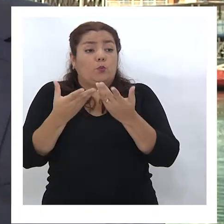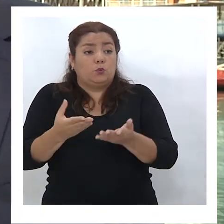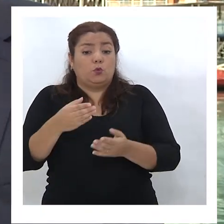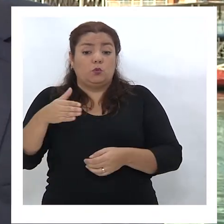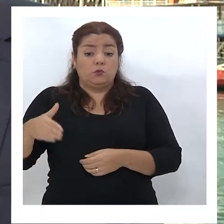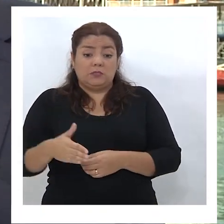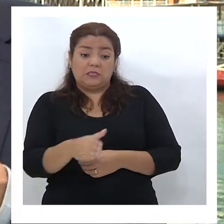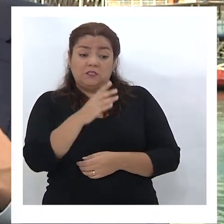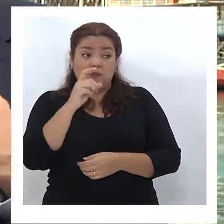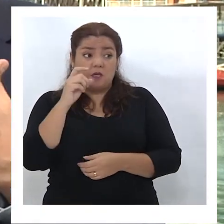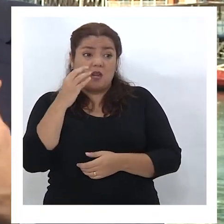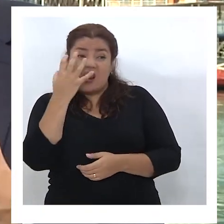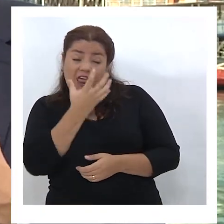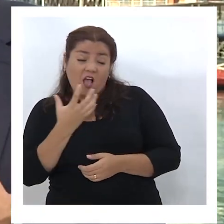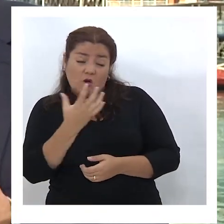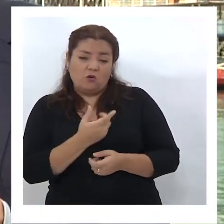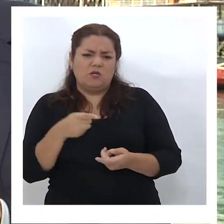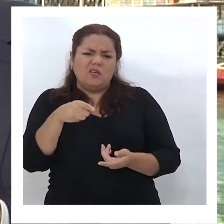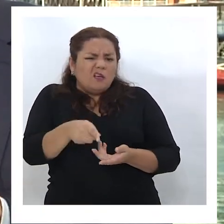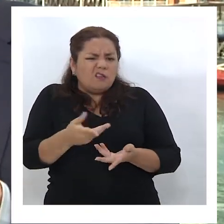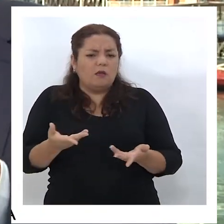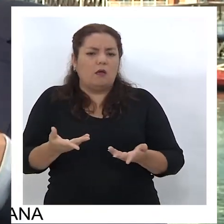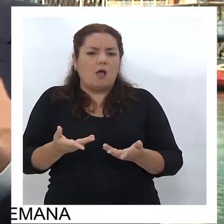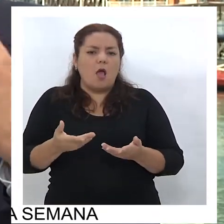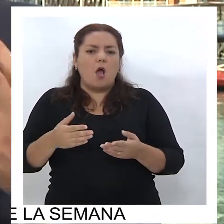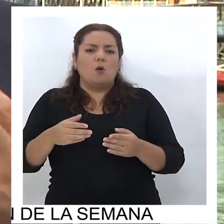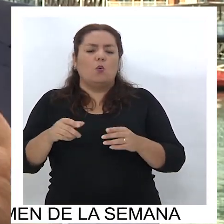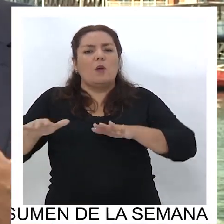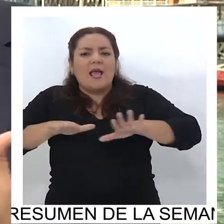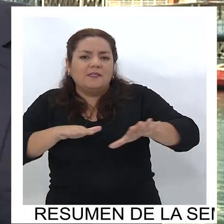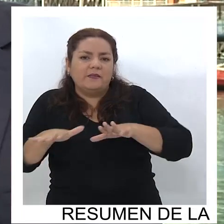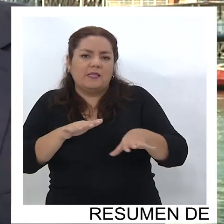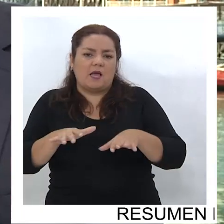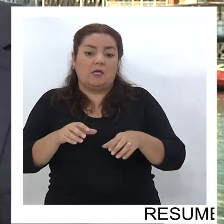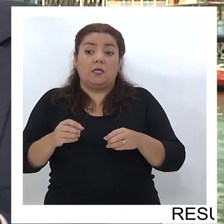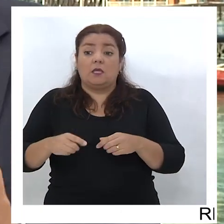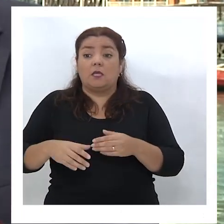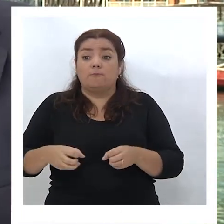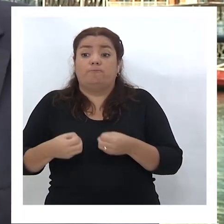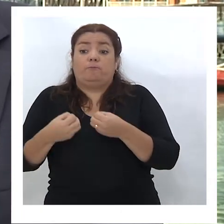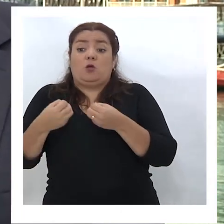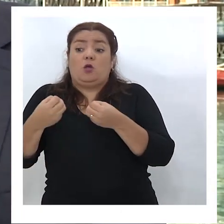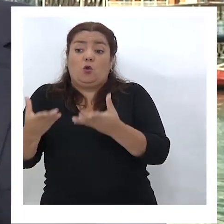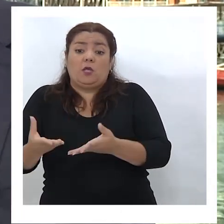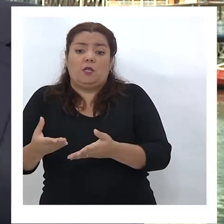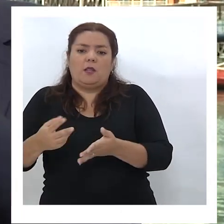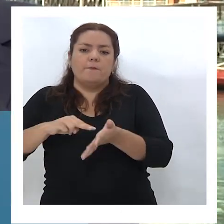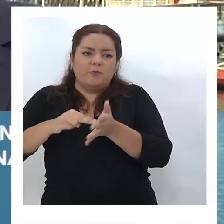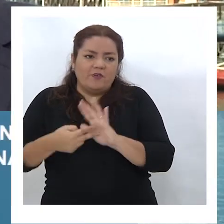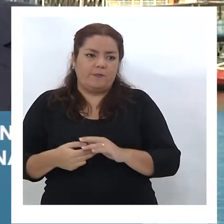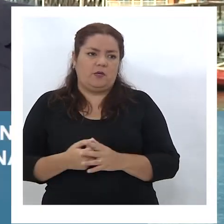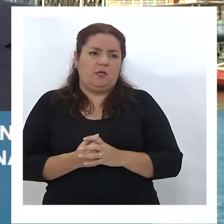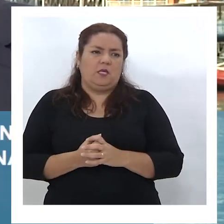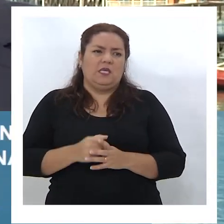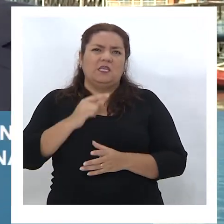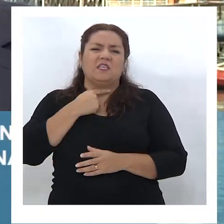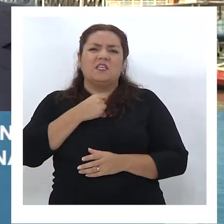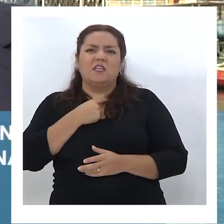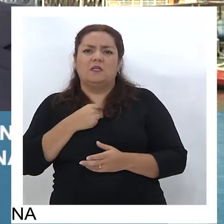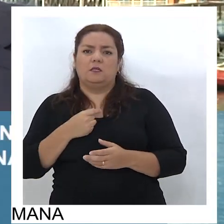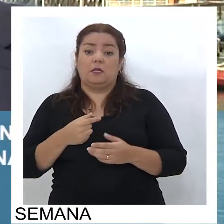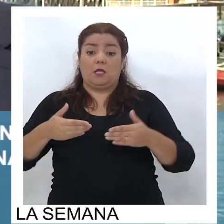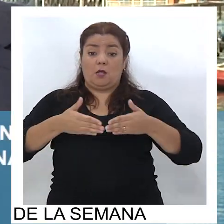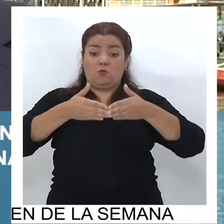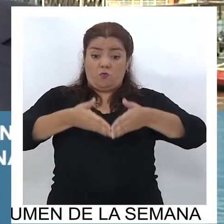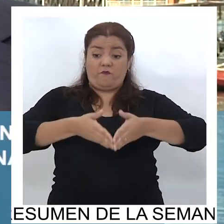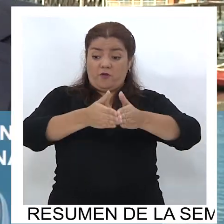salmón una actividad que no genere emisiones de gases de efecto invernadero, particularmente CO2. Quieren ser cero carbón, quieren